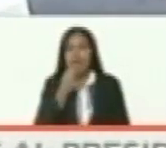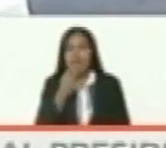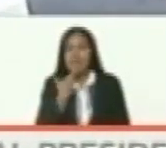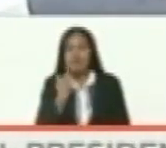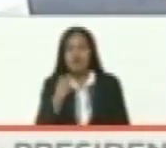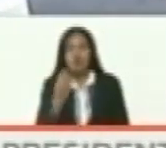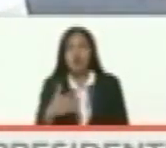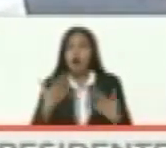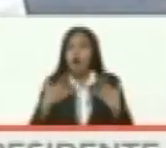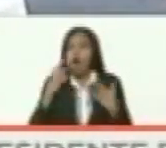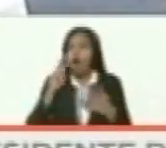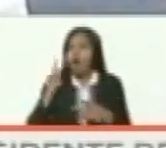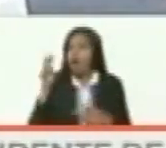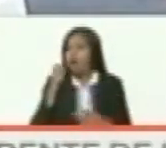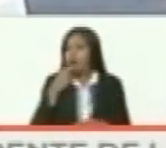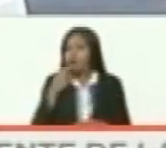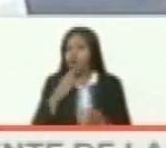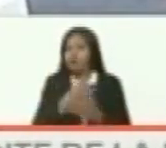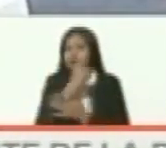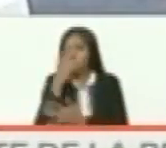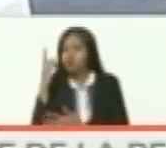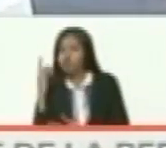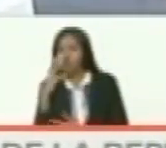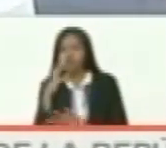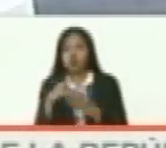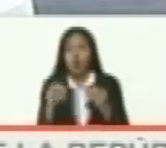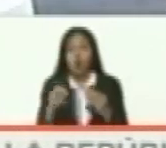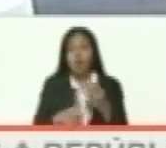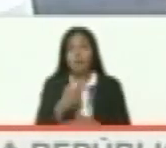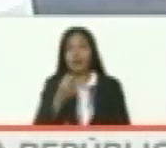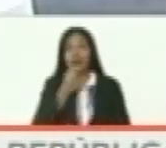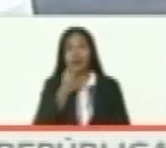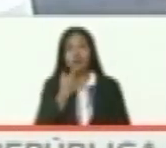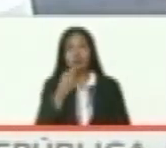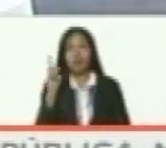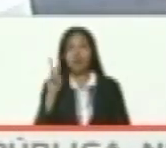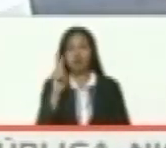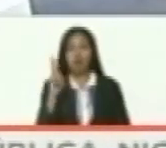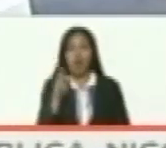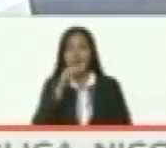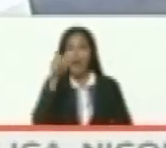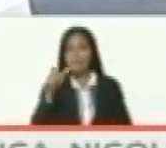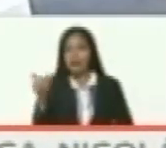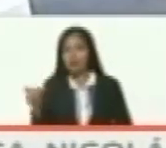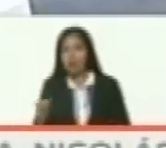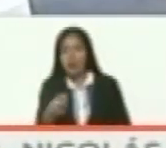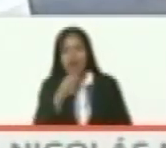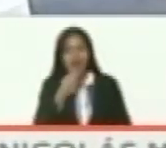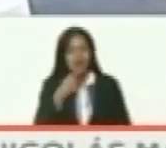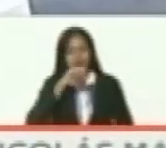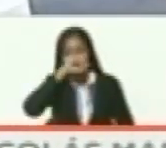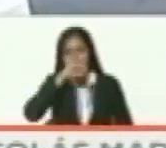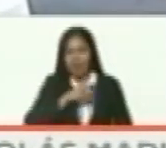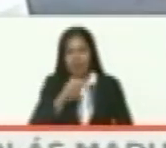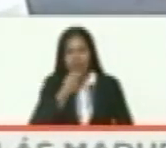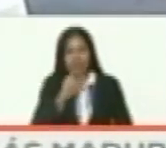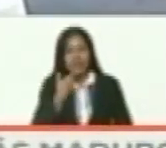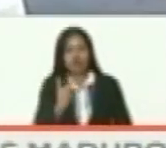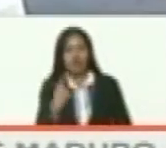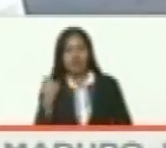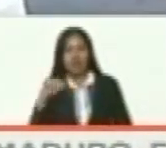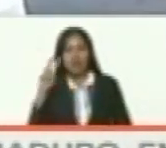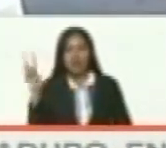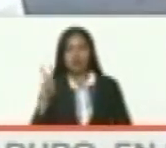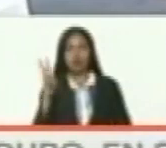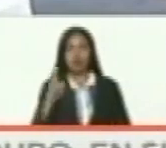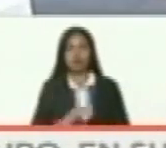las bellezas naturales. Y lo más bello que tiene Venezuela, su gente, su pueblo. Es lo más bello que tenemos en